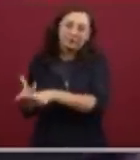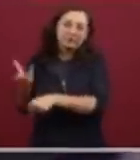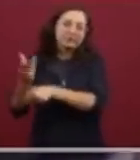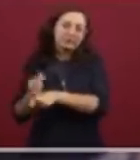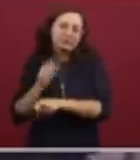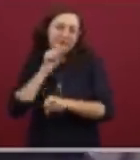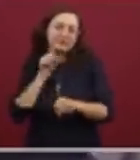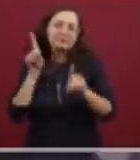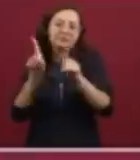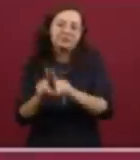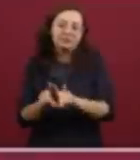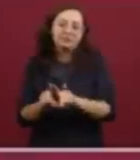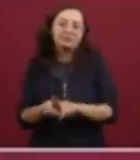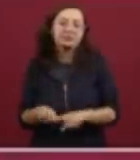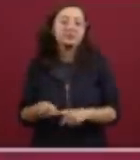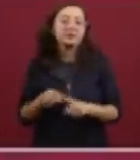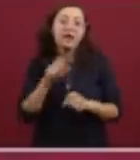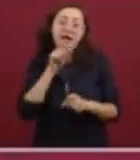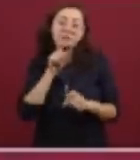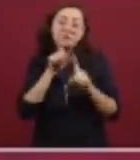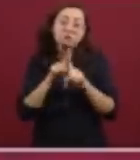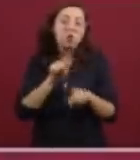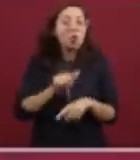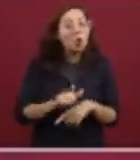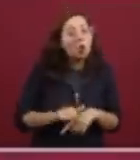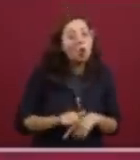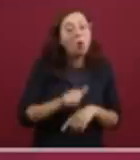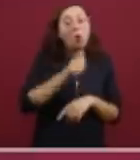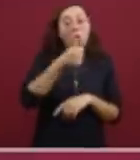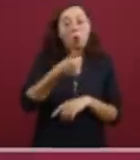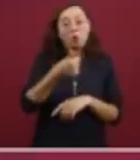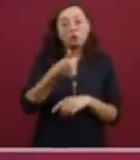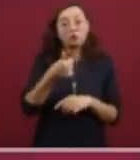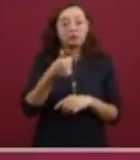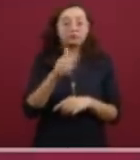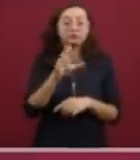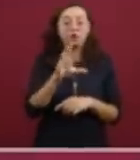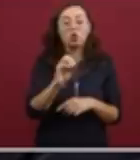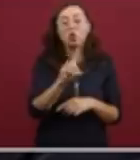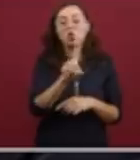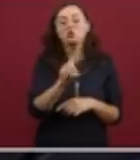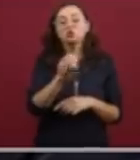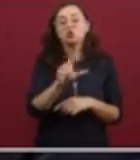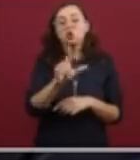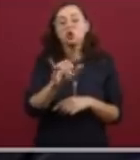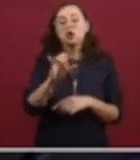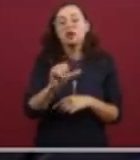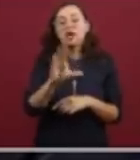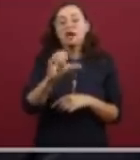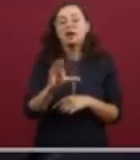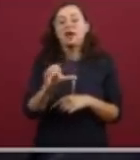y la de Cosoleacaque, pues, las tres,